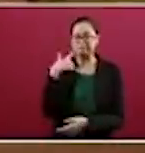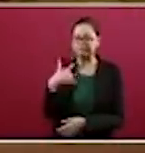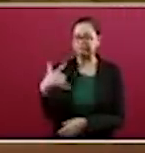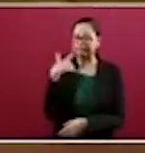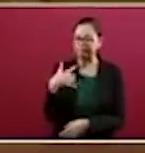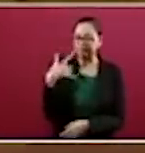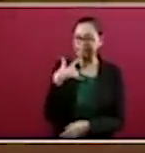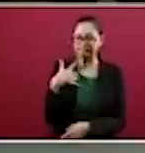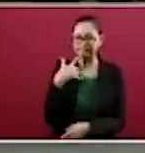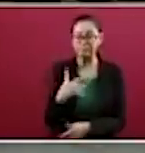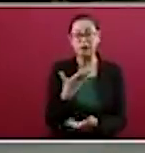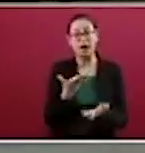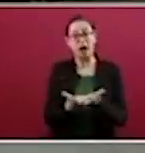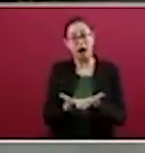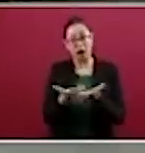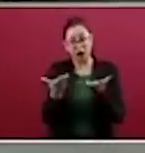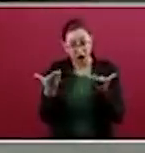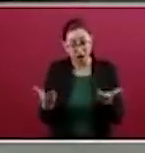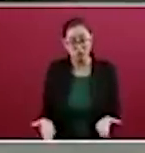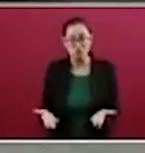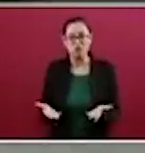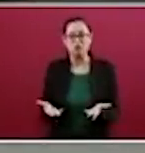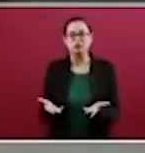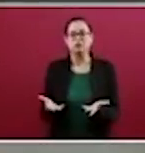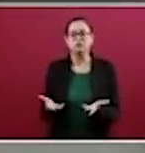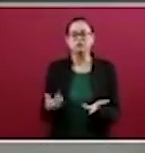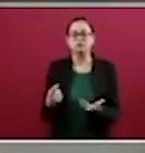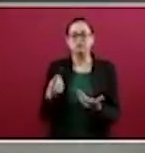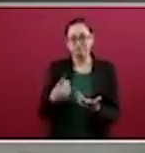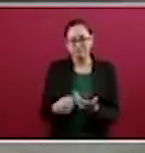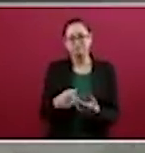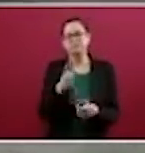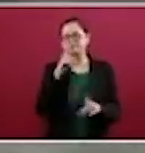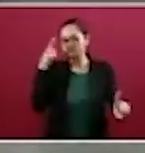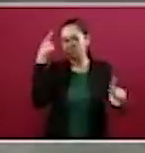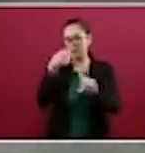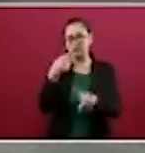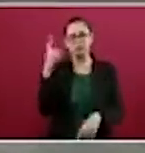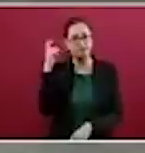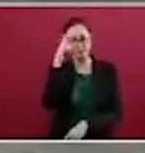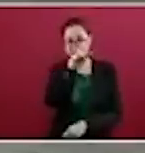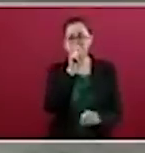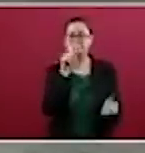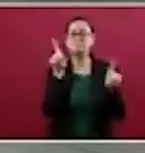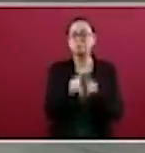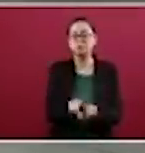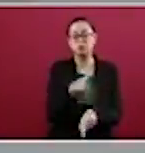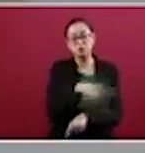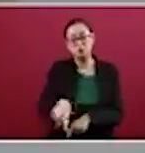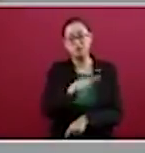son menores por el considerable aumento en la matrícula escolar y por la ampliación del